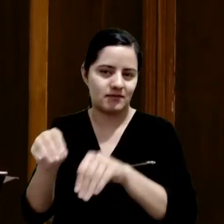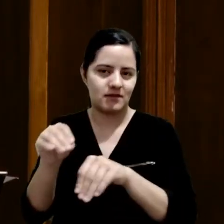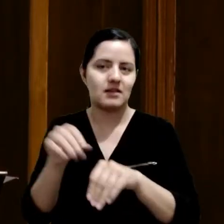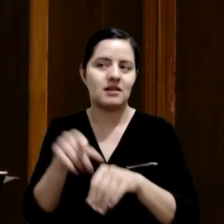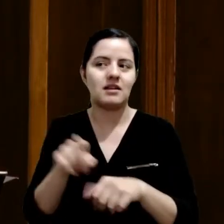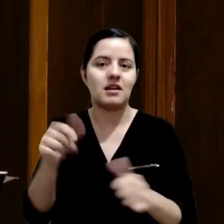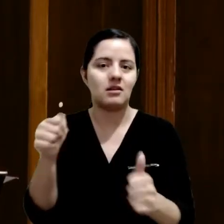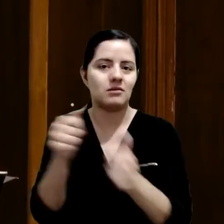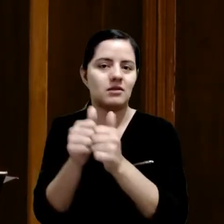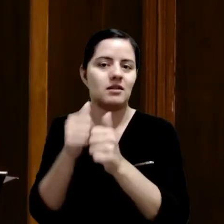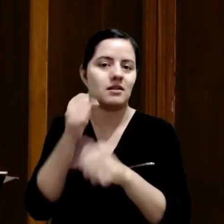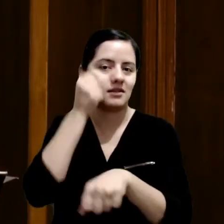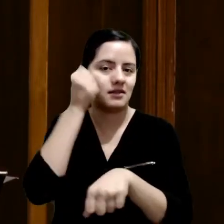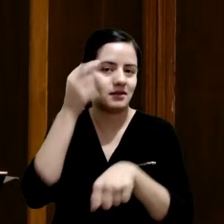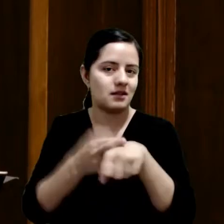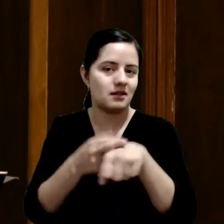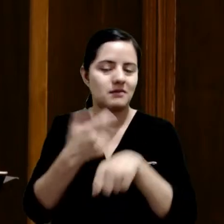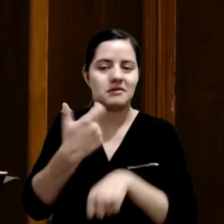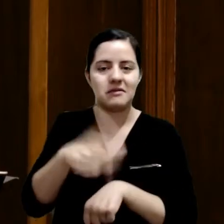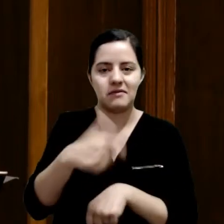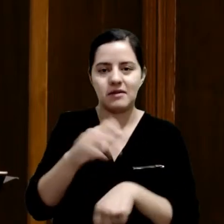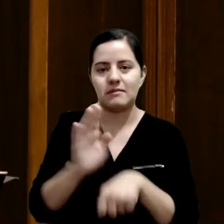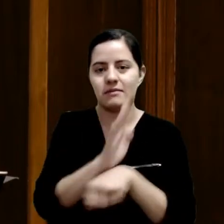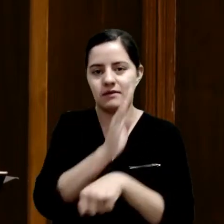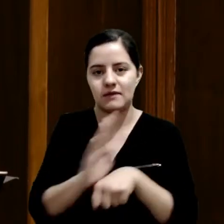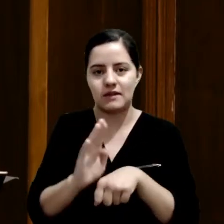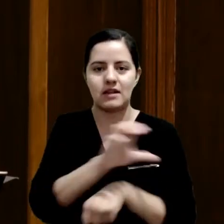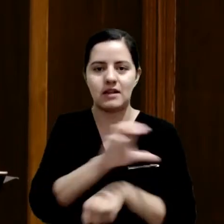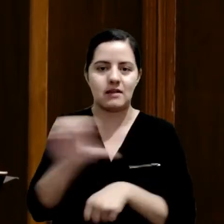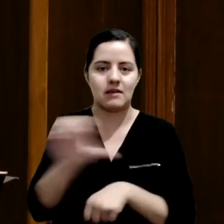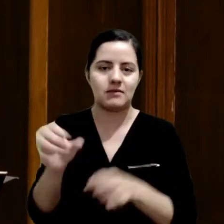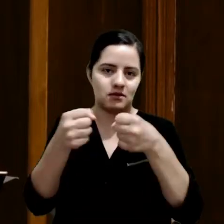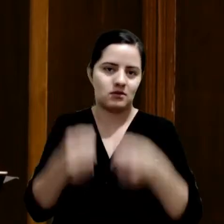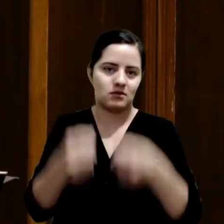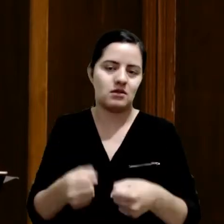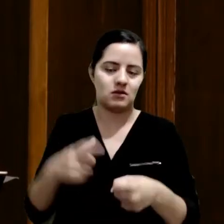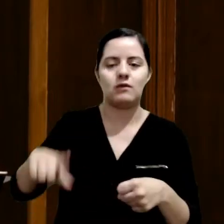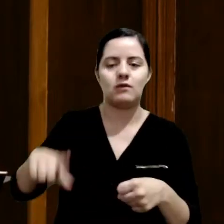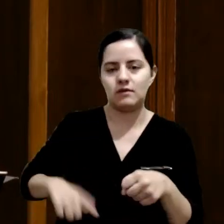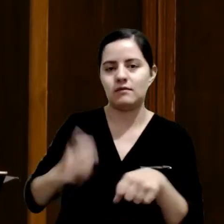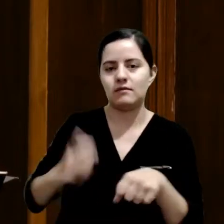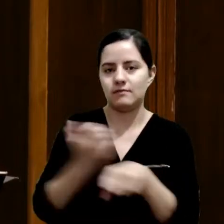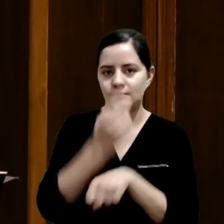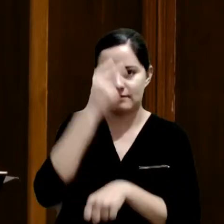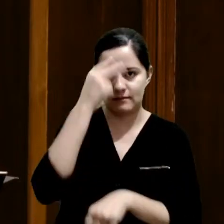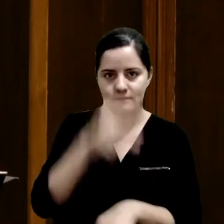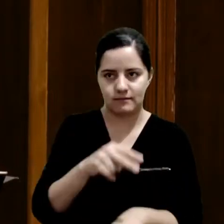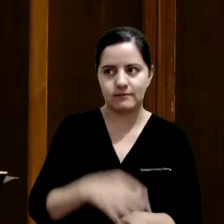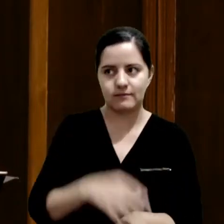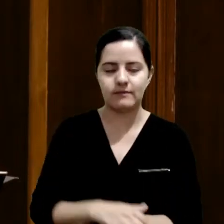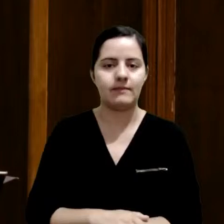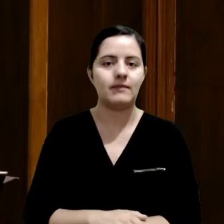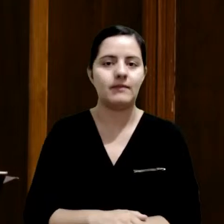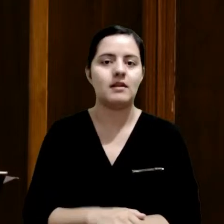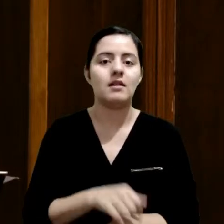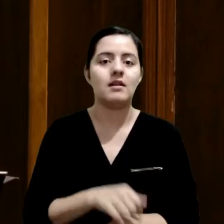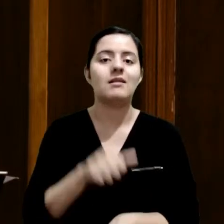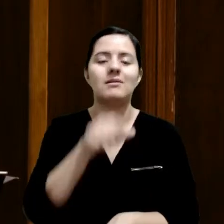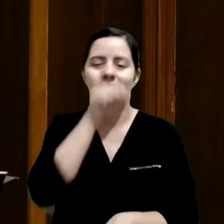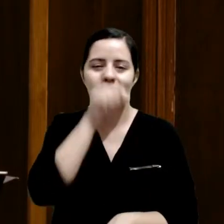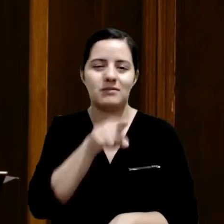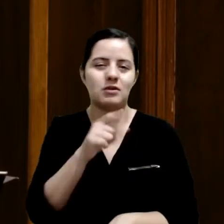secretarías como la de Finanzas, Bienestar, Campo y Seguridad del Gobierno del Estado de México. Además de diputadas y diputados